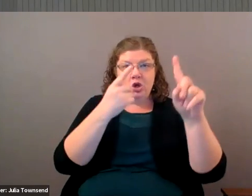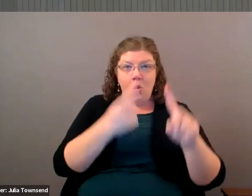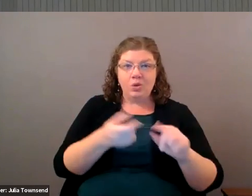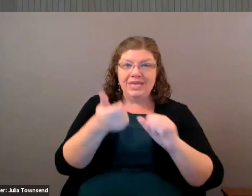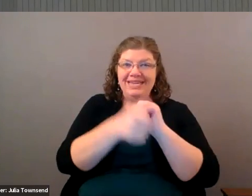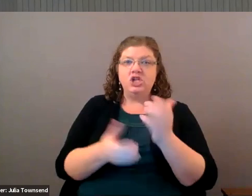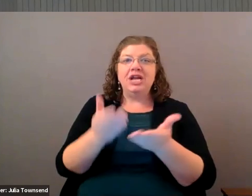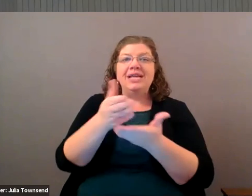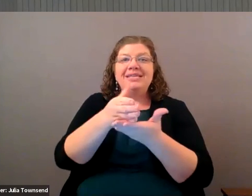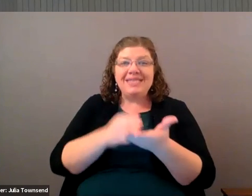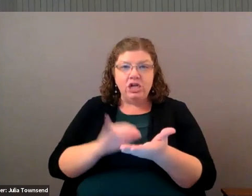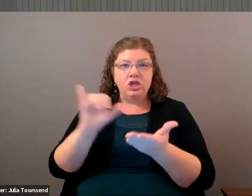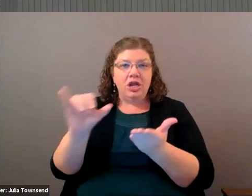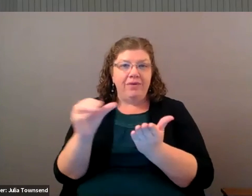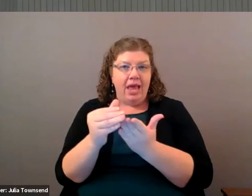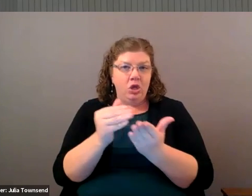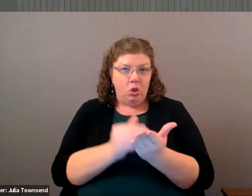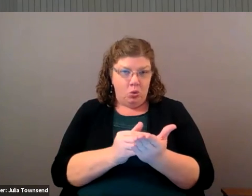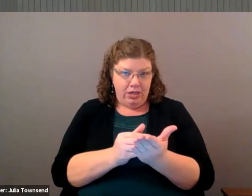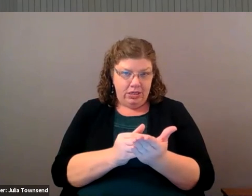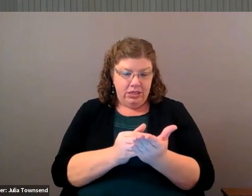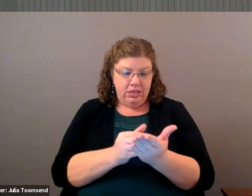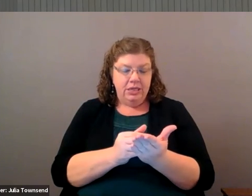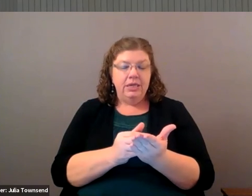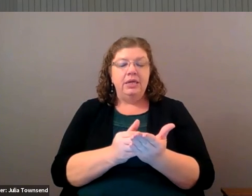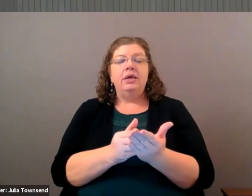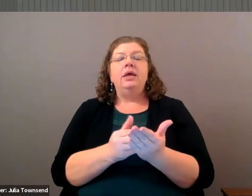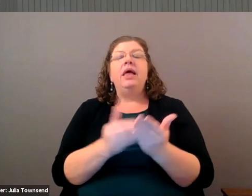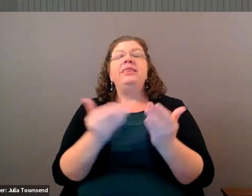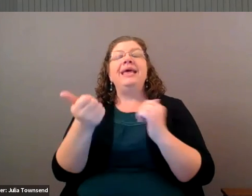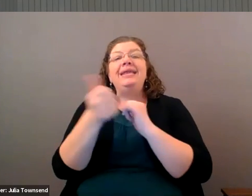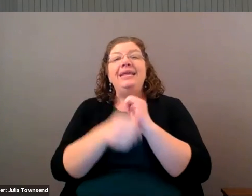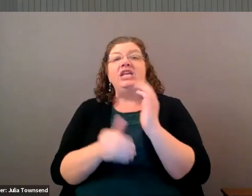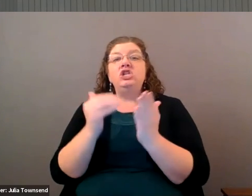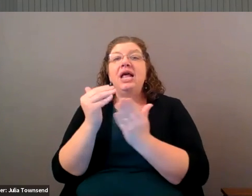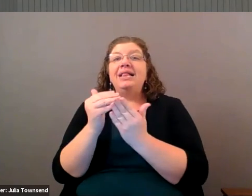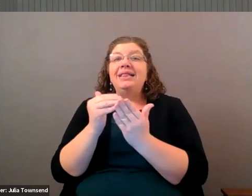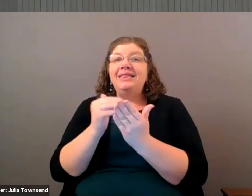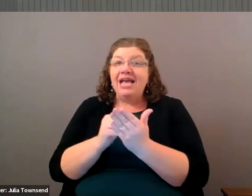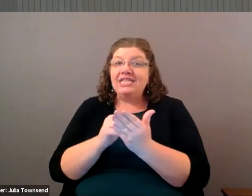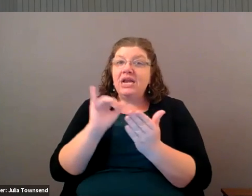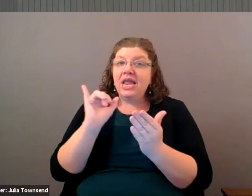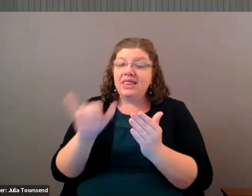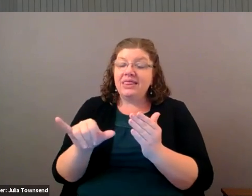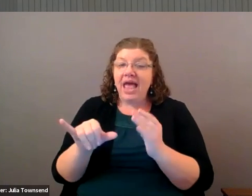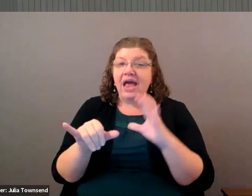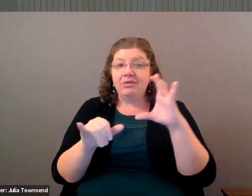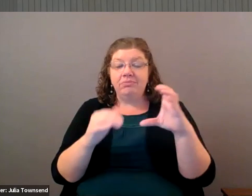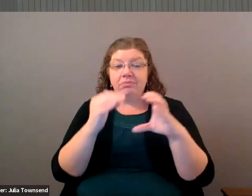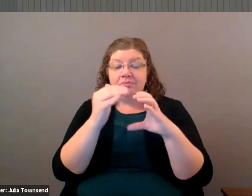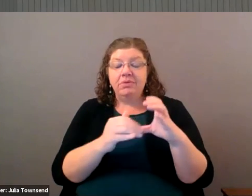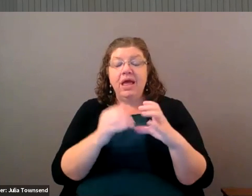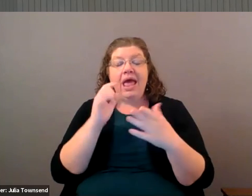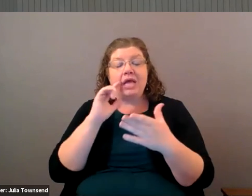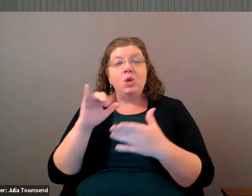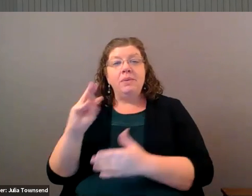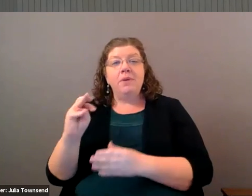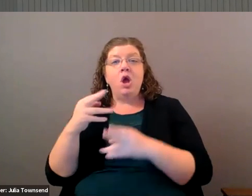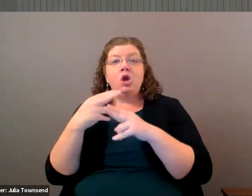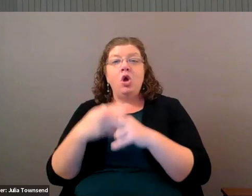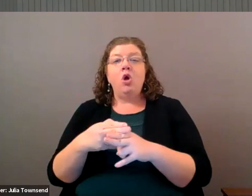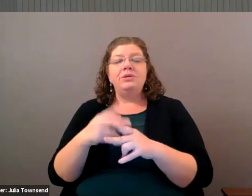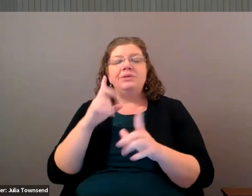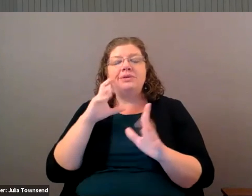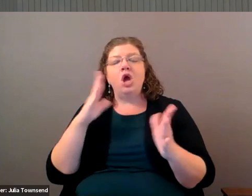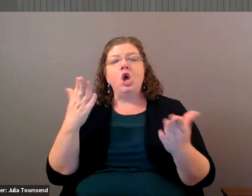con cada sección de la unidad. Y cada una de las lecciones dentro de la sección tiene lo que se llama en matemáticas